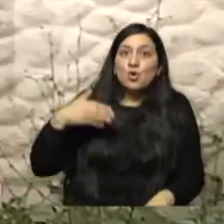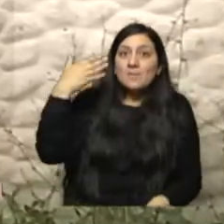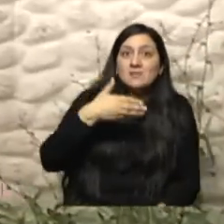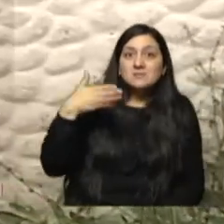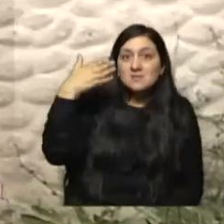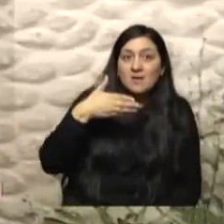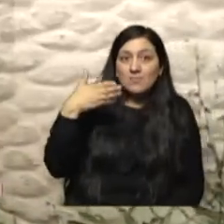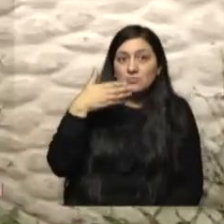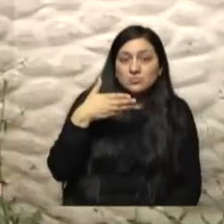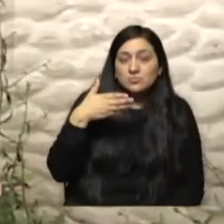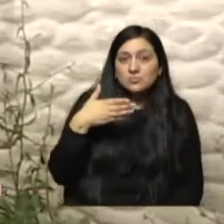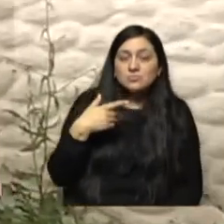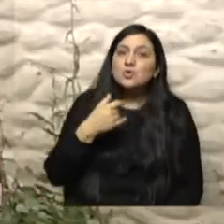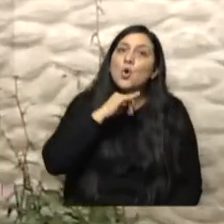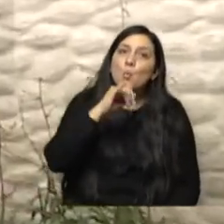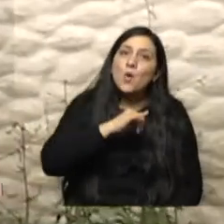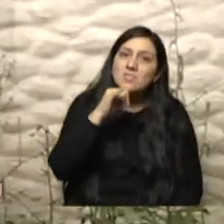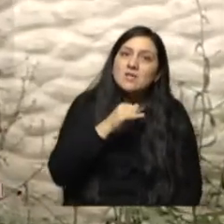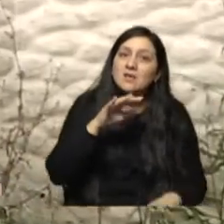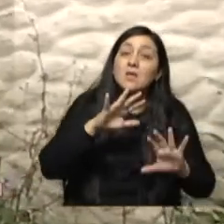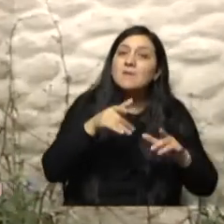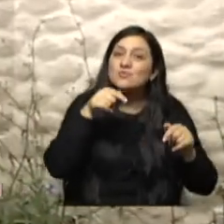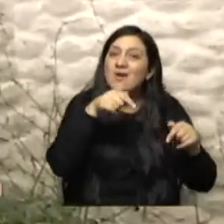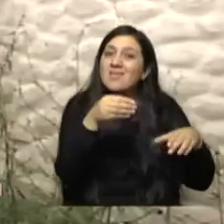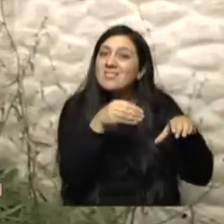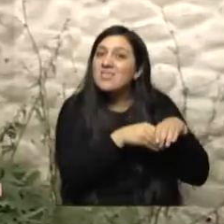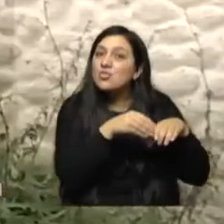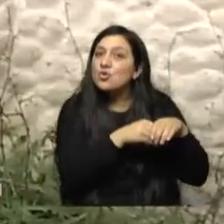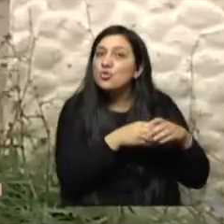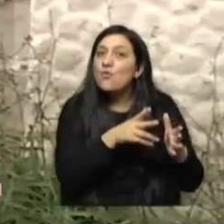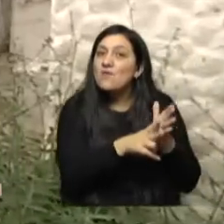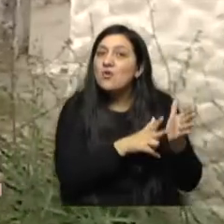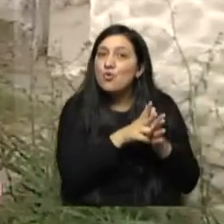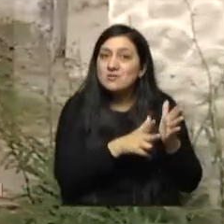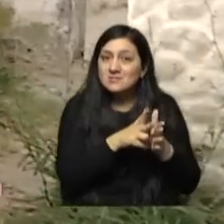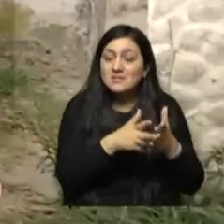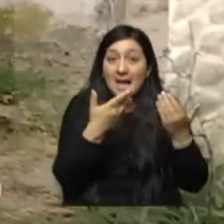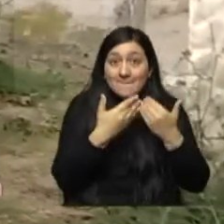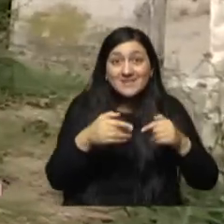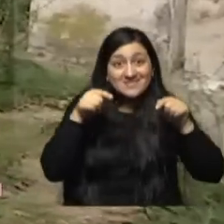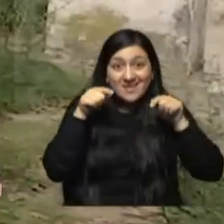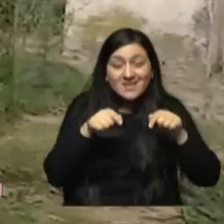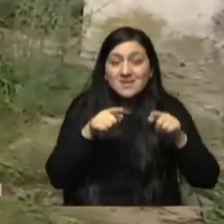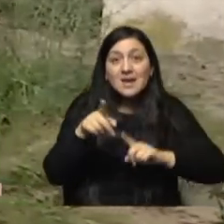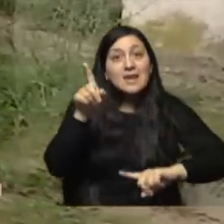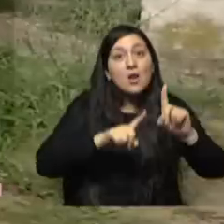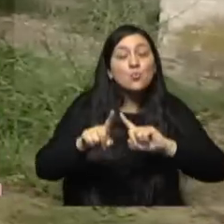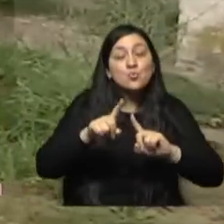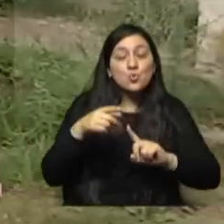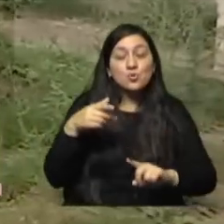quienes participamos, nos relatan lo que habían vivido en esos lugares. A partir de allí queda, en algunos de los